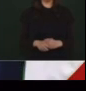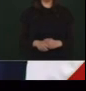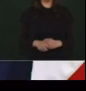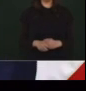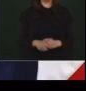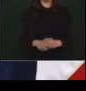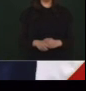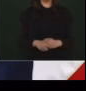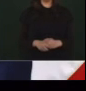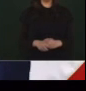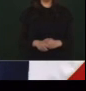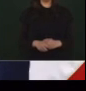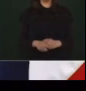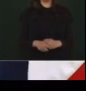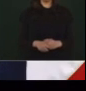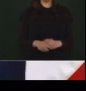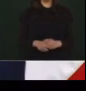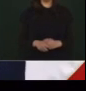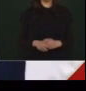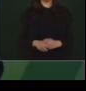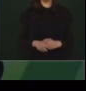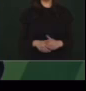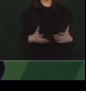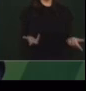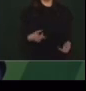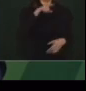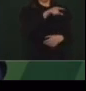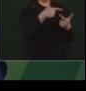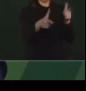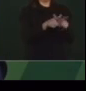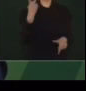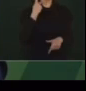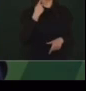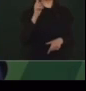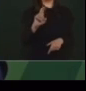Es más, algunos legisladores del Partido Republicano son financiados